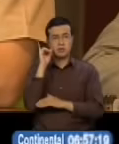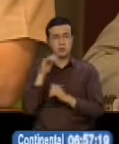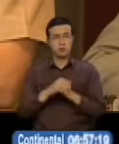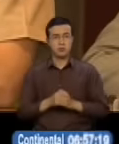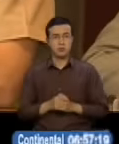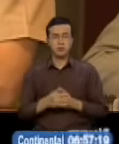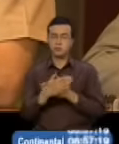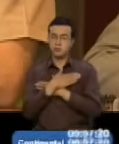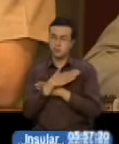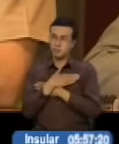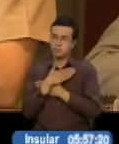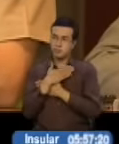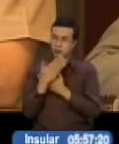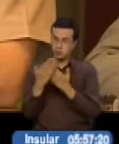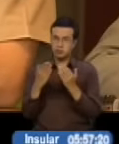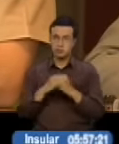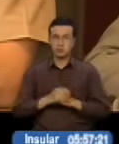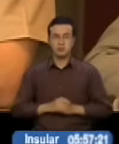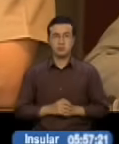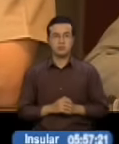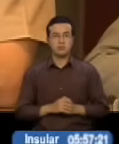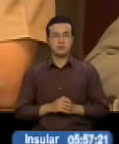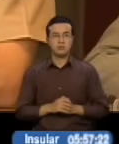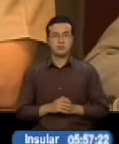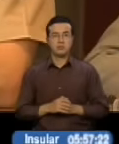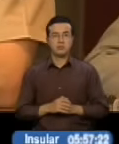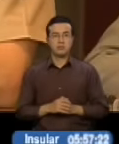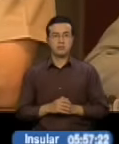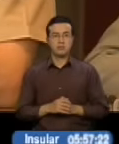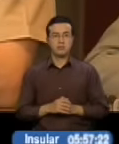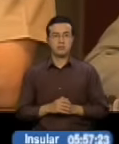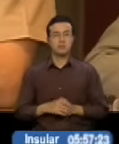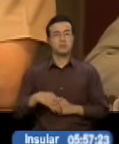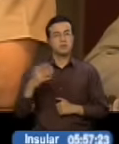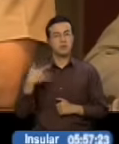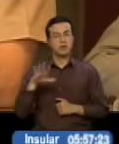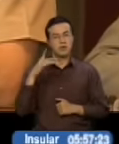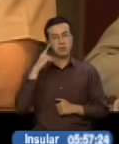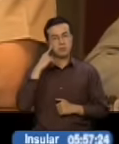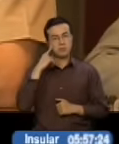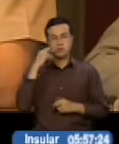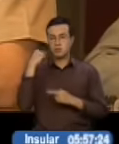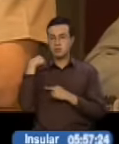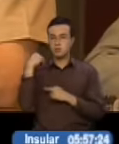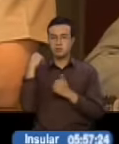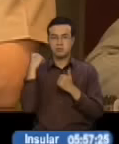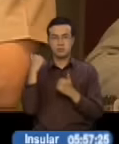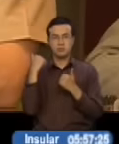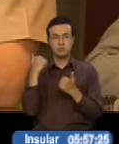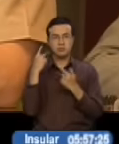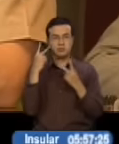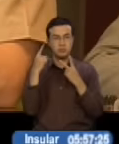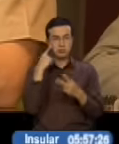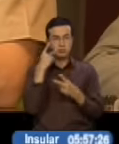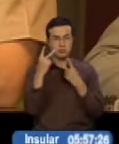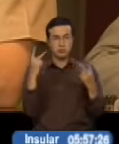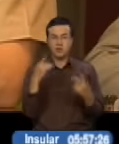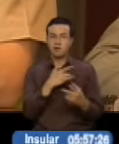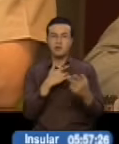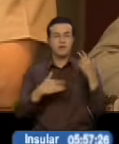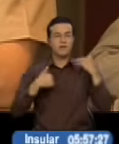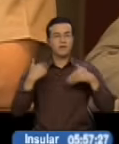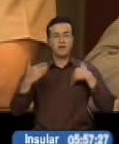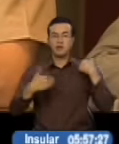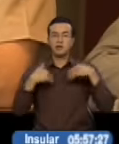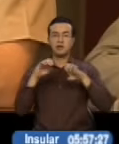a quien felicitamos nuevamente. Y hemos tomado esto con muchísima responsabilidad, como ven. Felizmente el